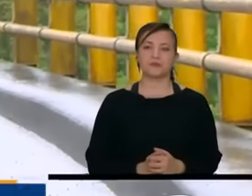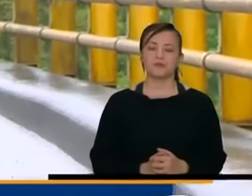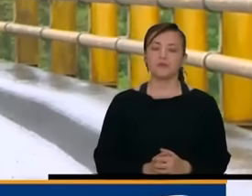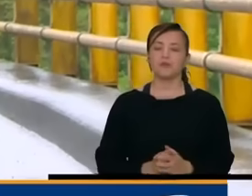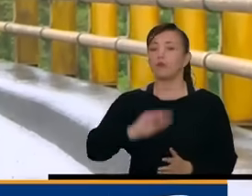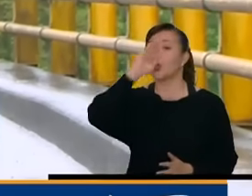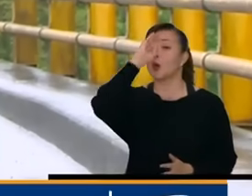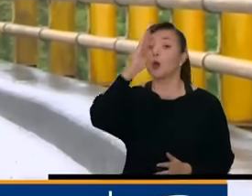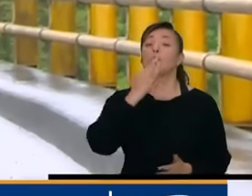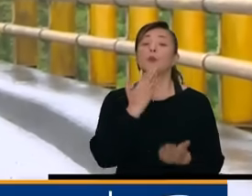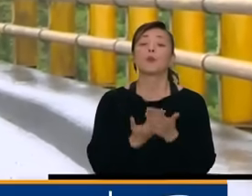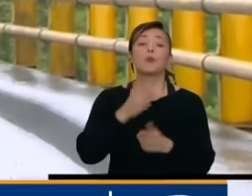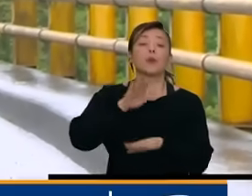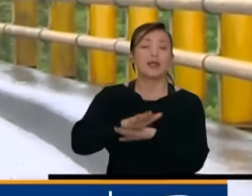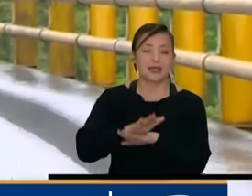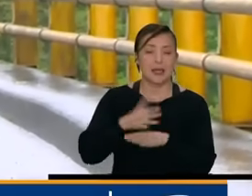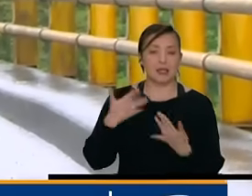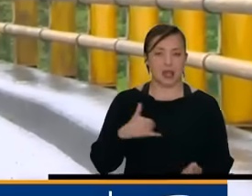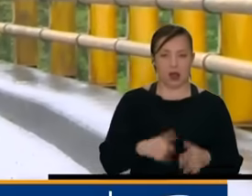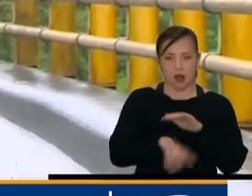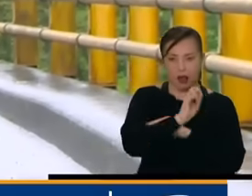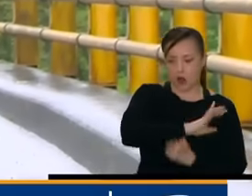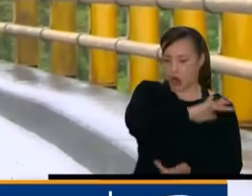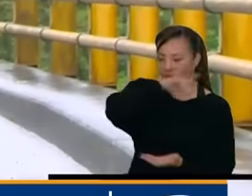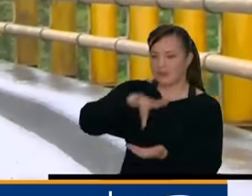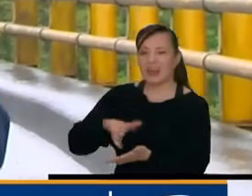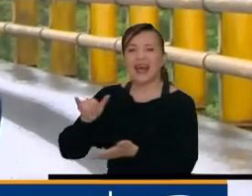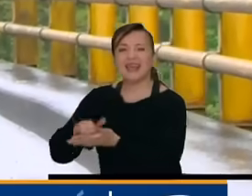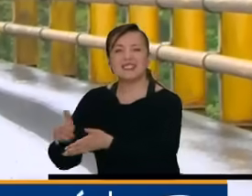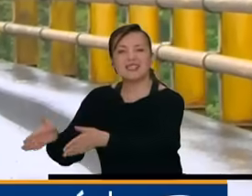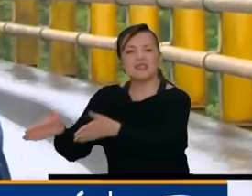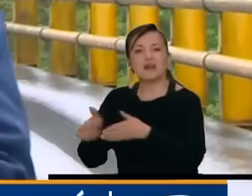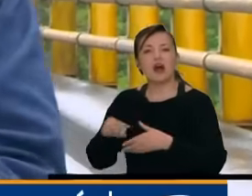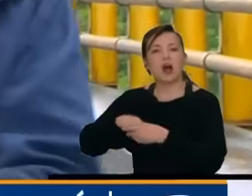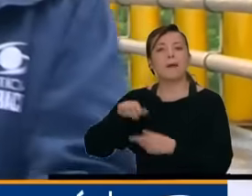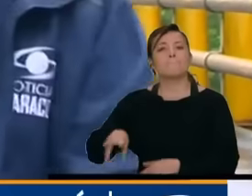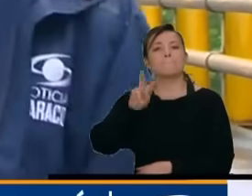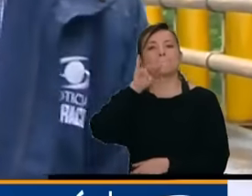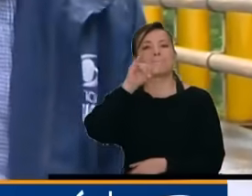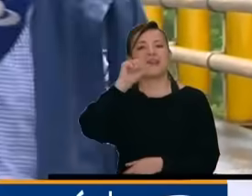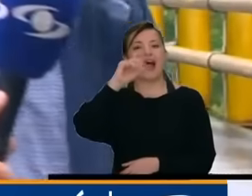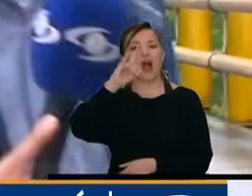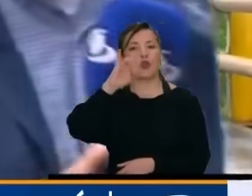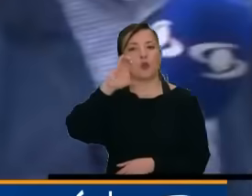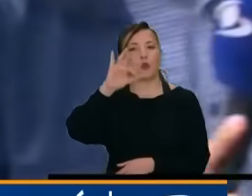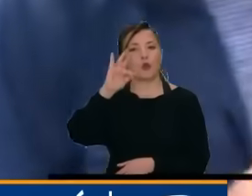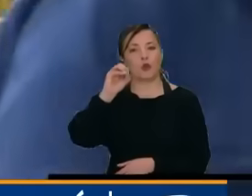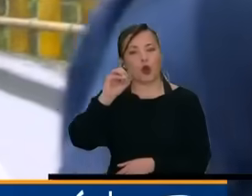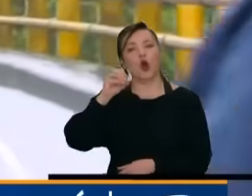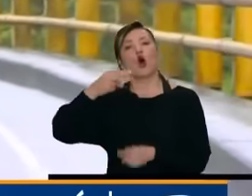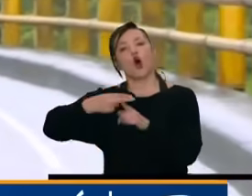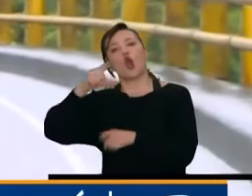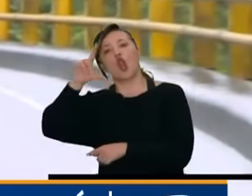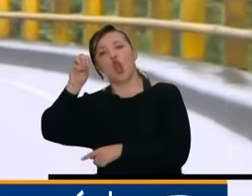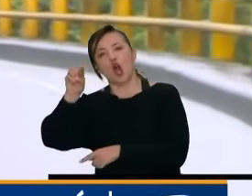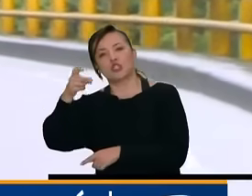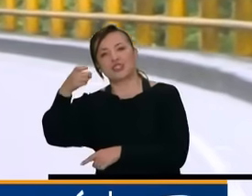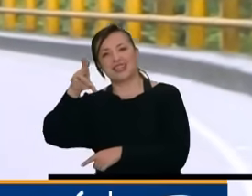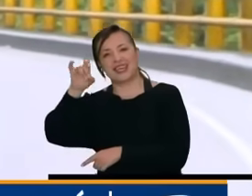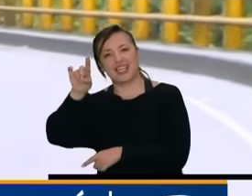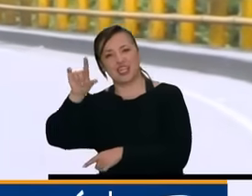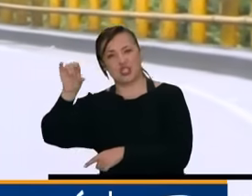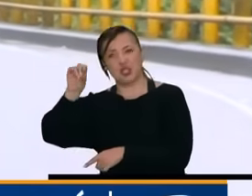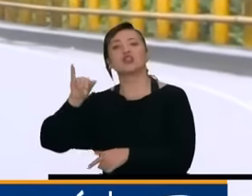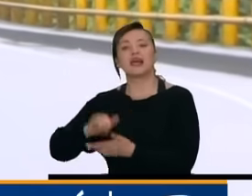Hola, buenas tardes. Noticias Caracol ya se encuentra en el viaducto Los Grillos, el sitio donde ocurrió pues esta grave emergencia sobre las 7